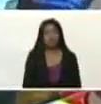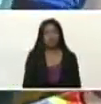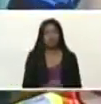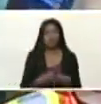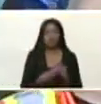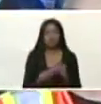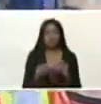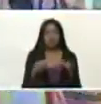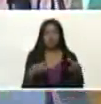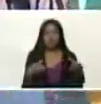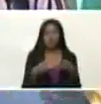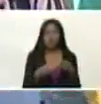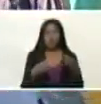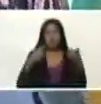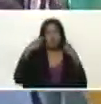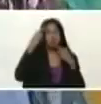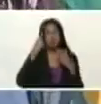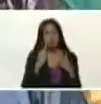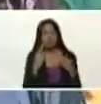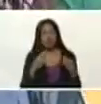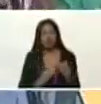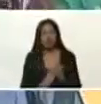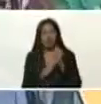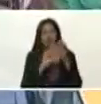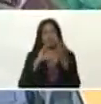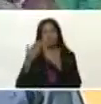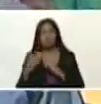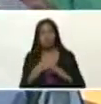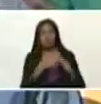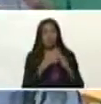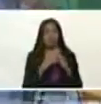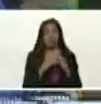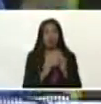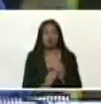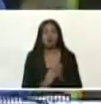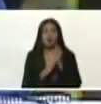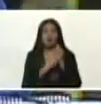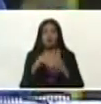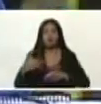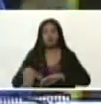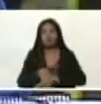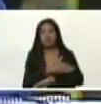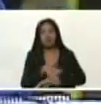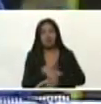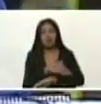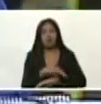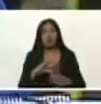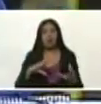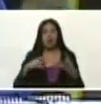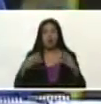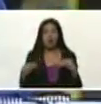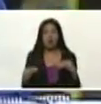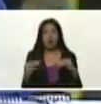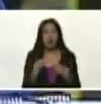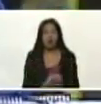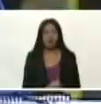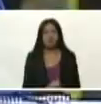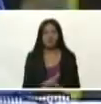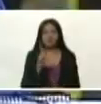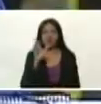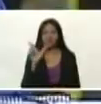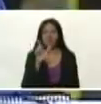VCH trabajando, con los líderes de comunidades, con los líderes de calle, de los CLAP, del